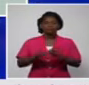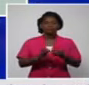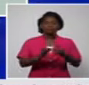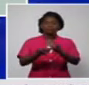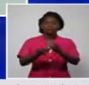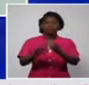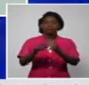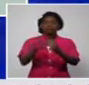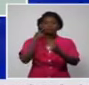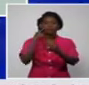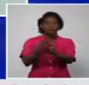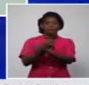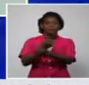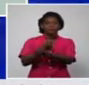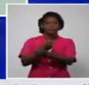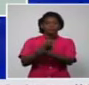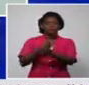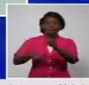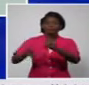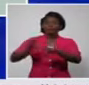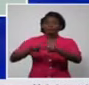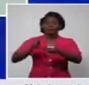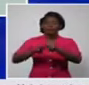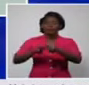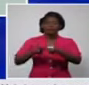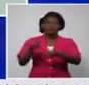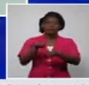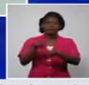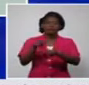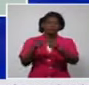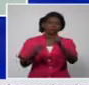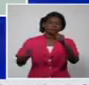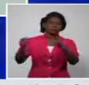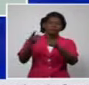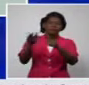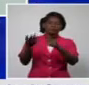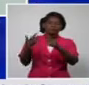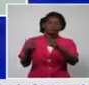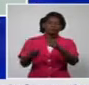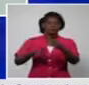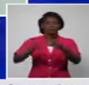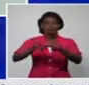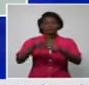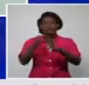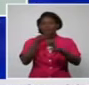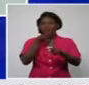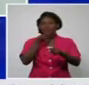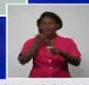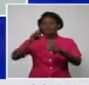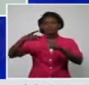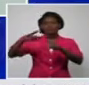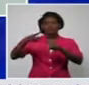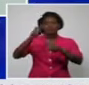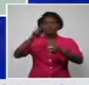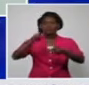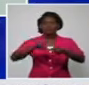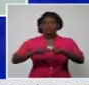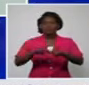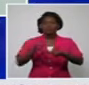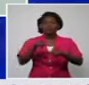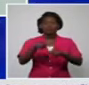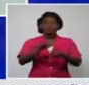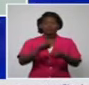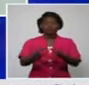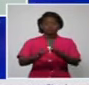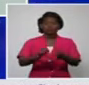riesgos. En La Habana está en primer lugar Habana Vieja y Centro Habana en el segundo. Ese es un comportamiento